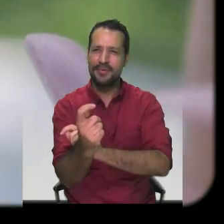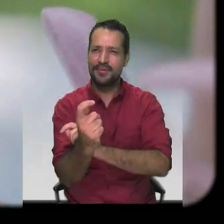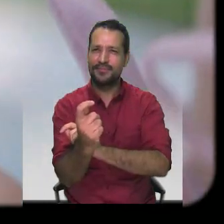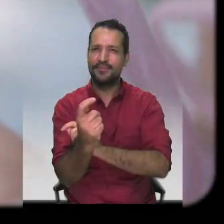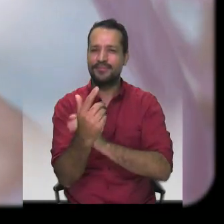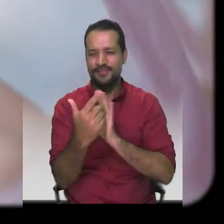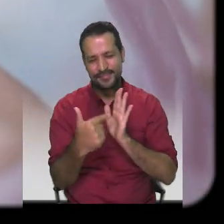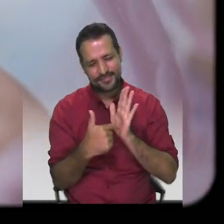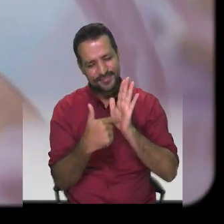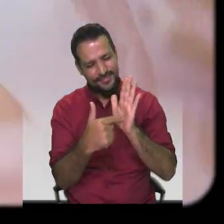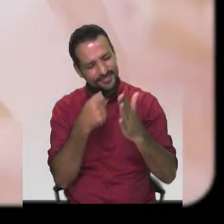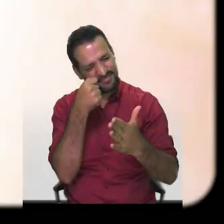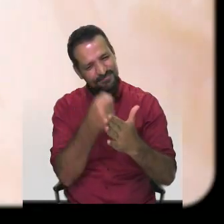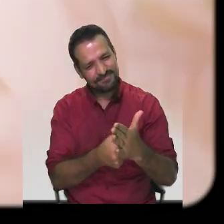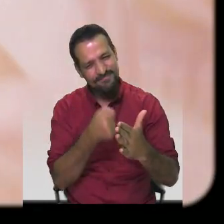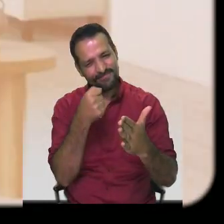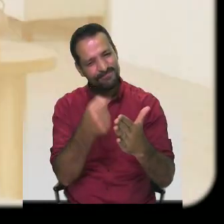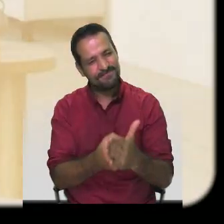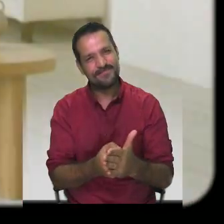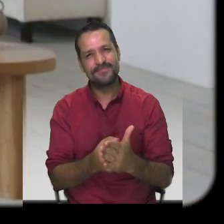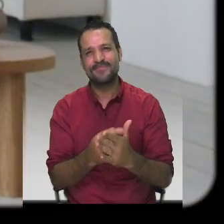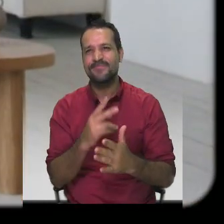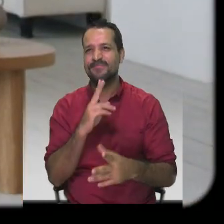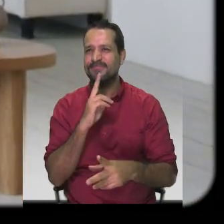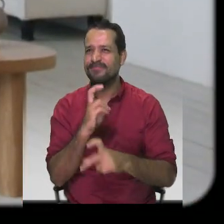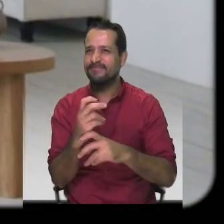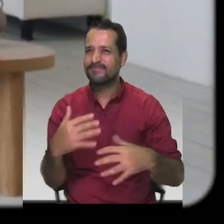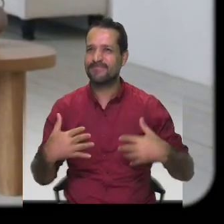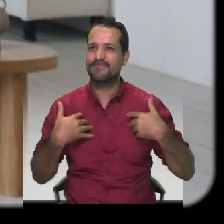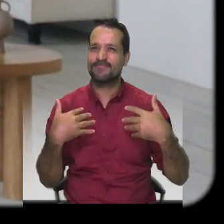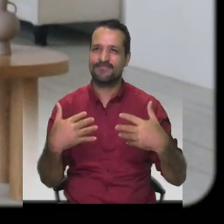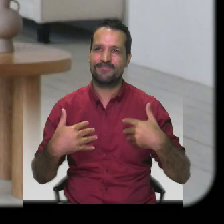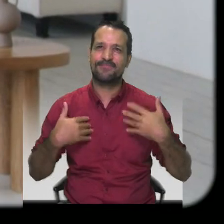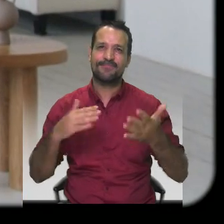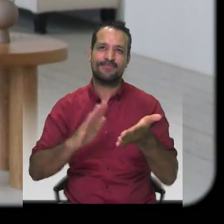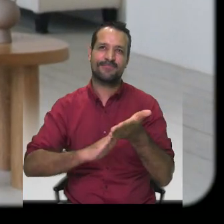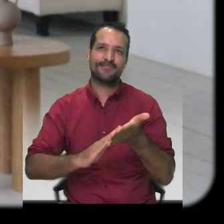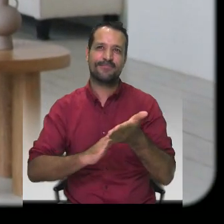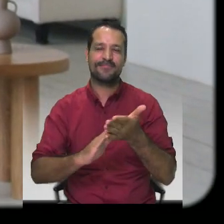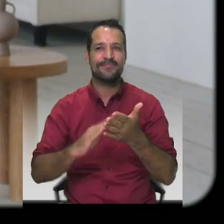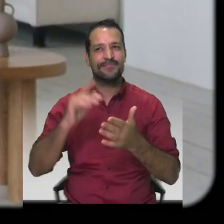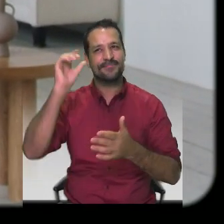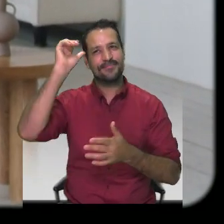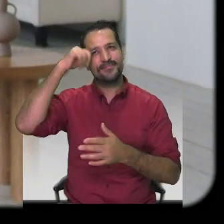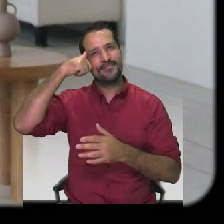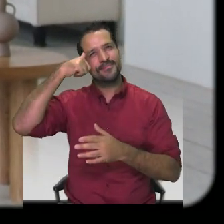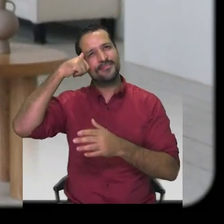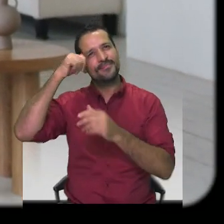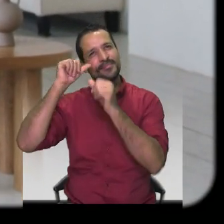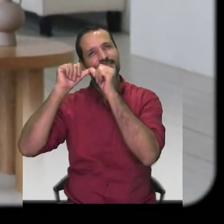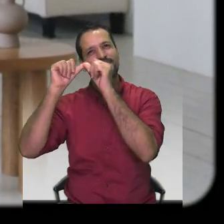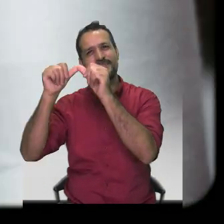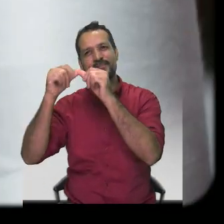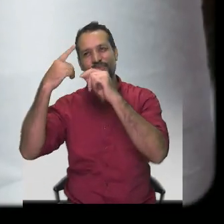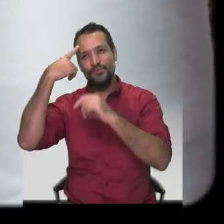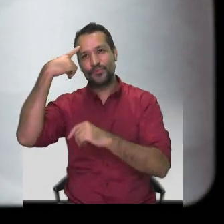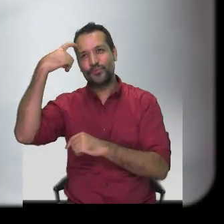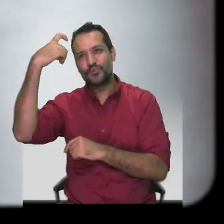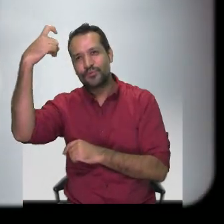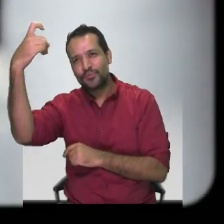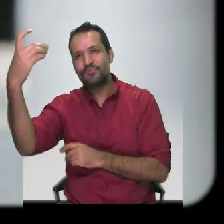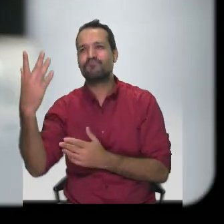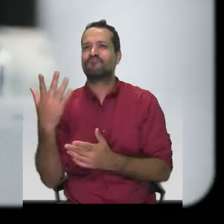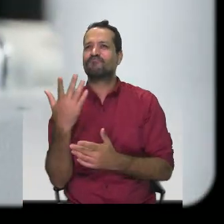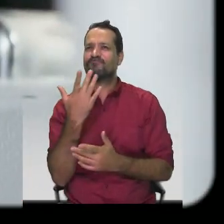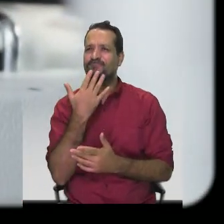símbolo de perseverancia y resiliencia, inspiración que vibra por la magia de los recuerdos, los sueños y los colores. Un tejido que